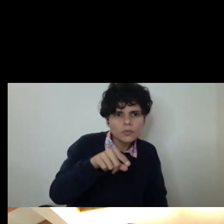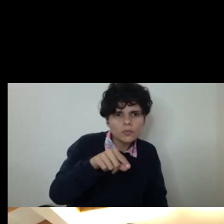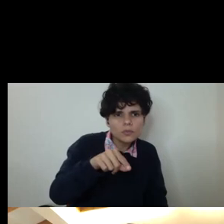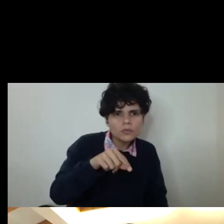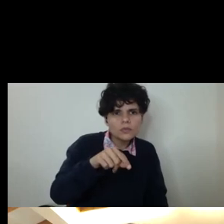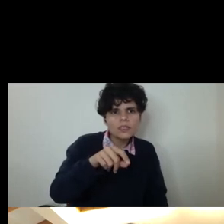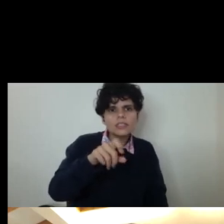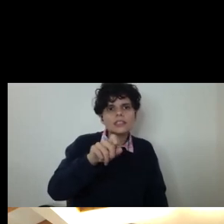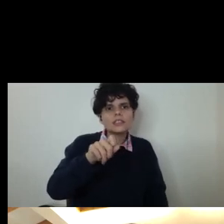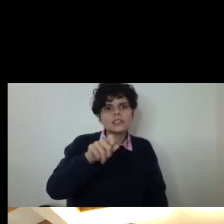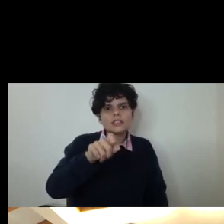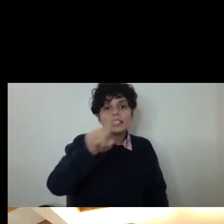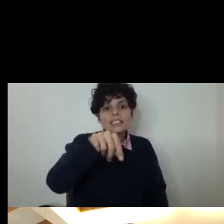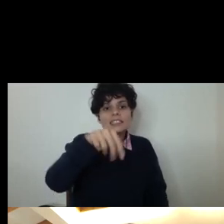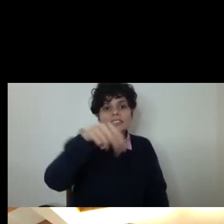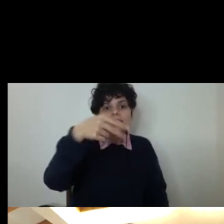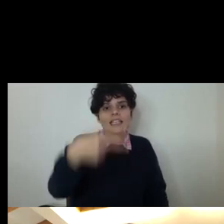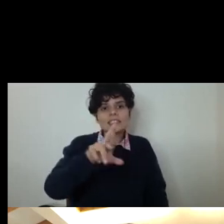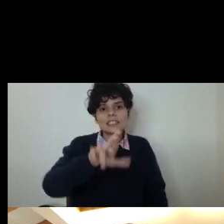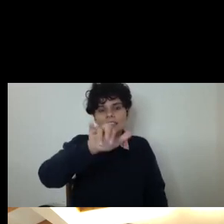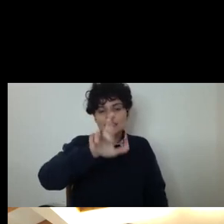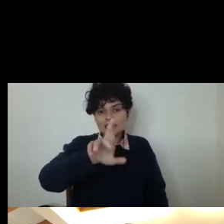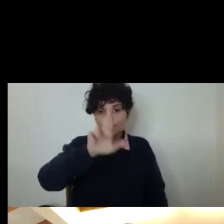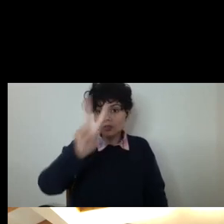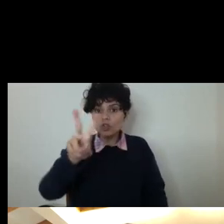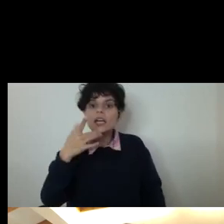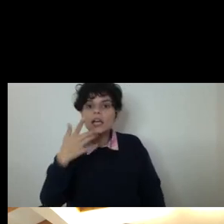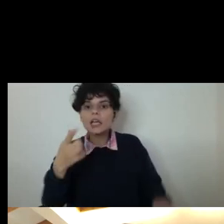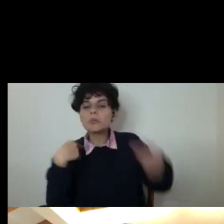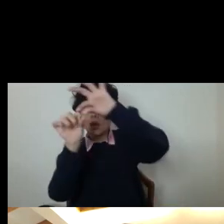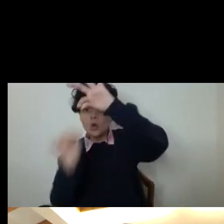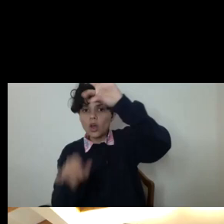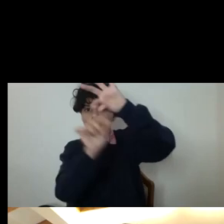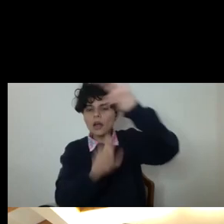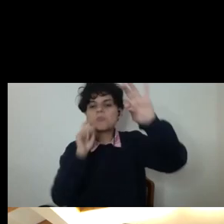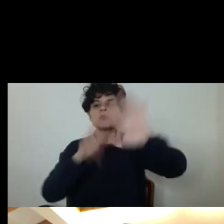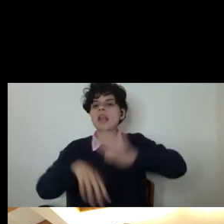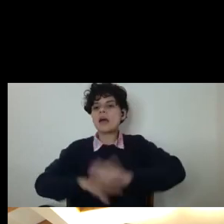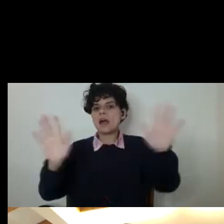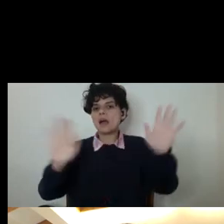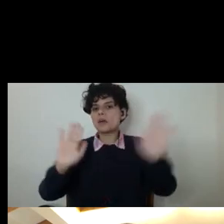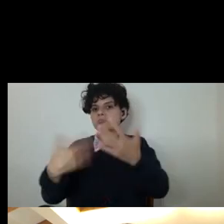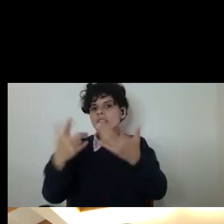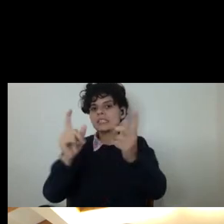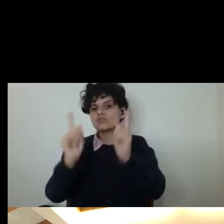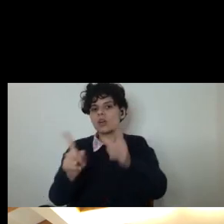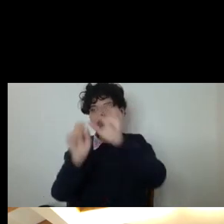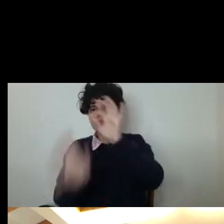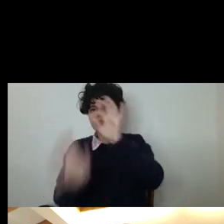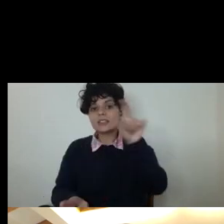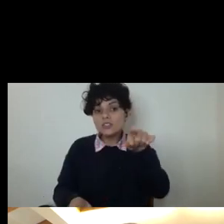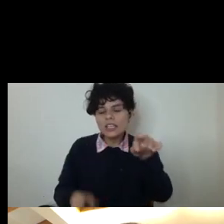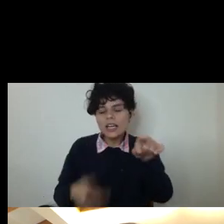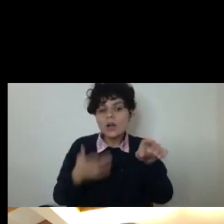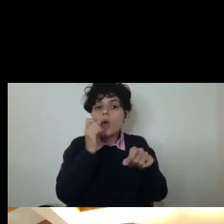vimos que las neuronas transfectadas tampoco respondían a BNF. Entonces, probablemente la isoforma RIR2 es la